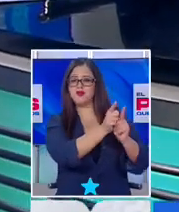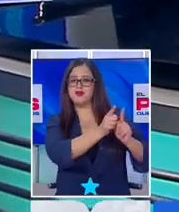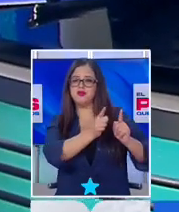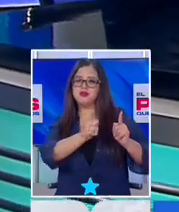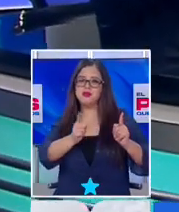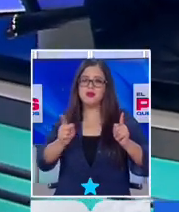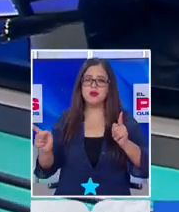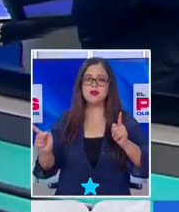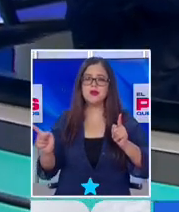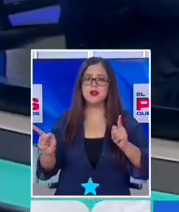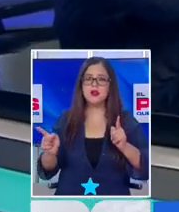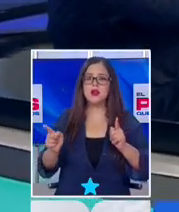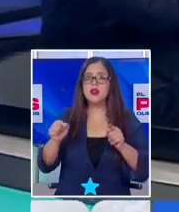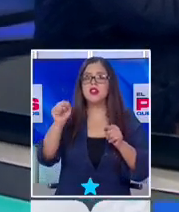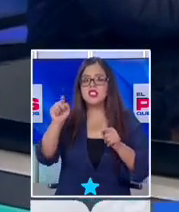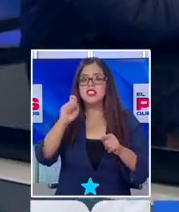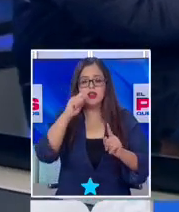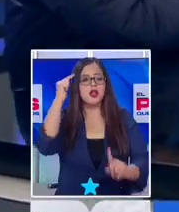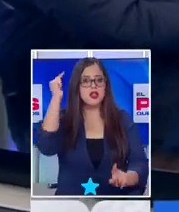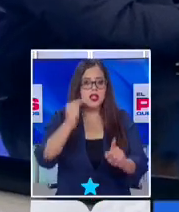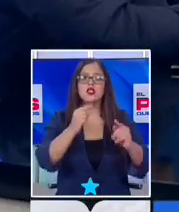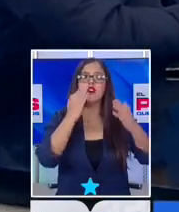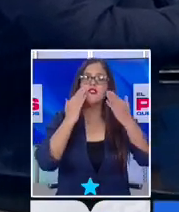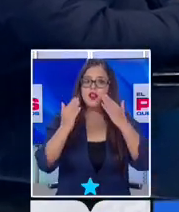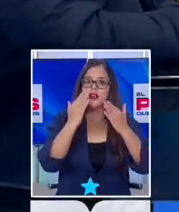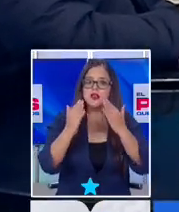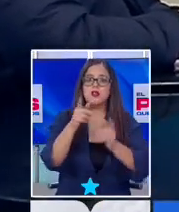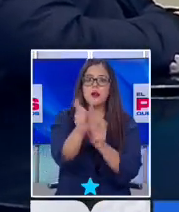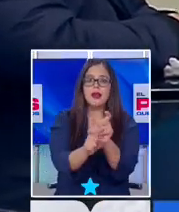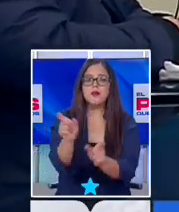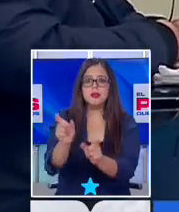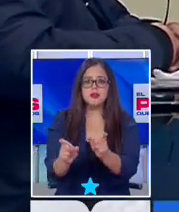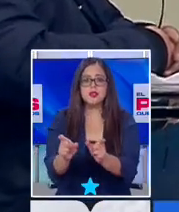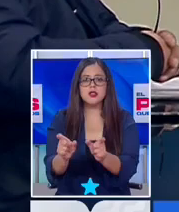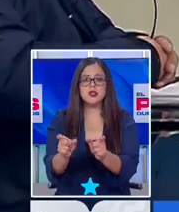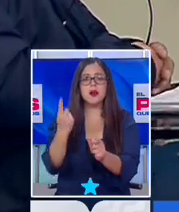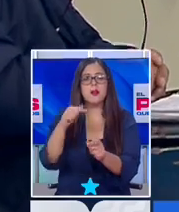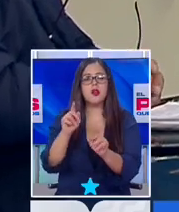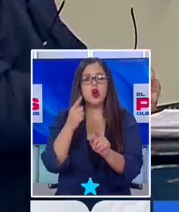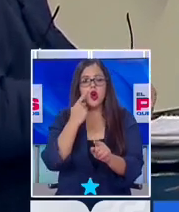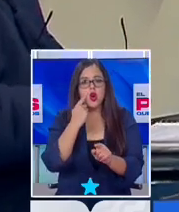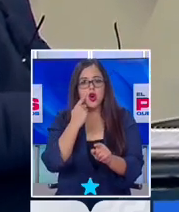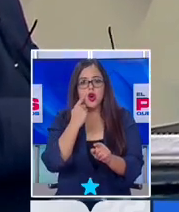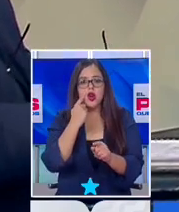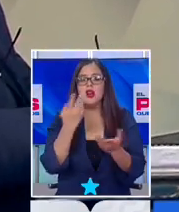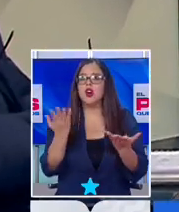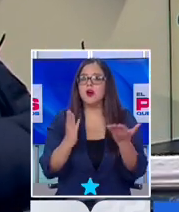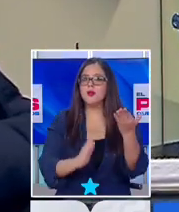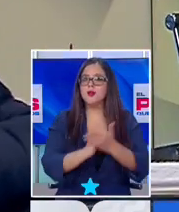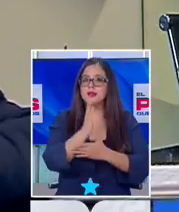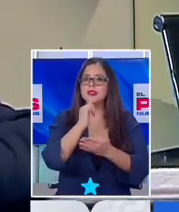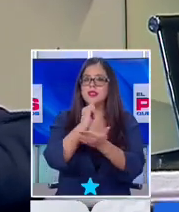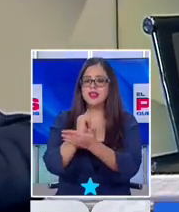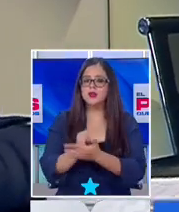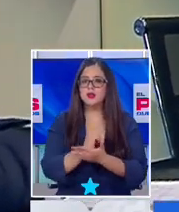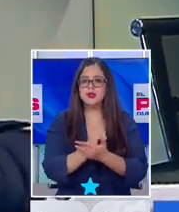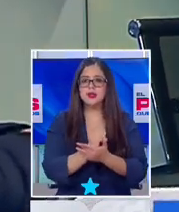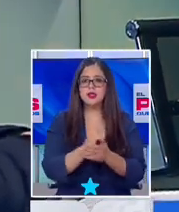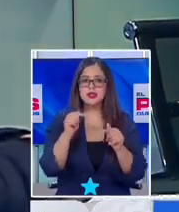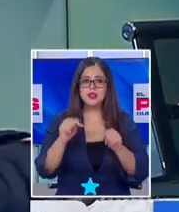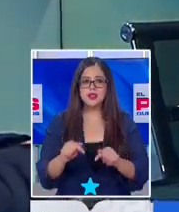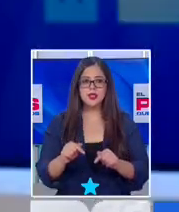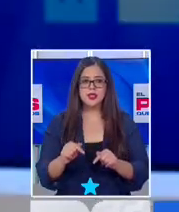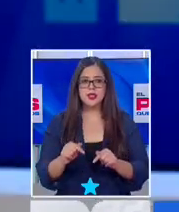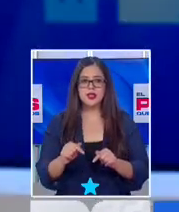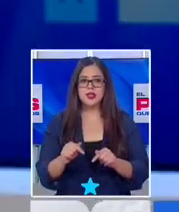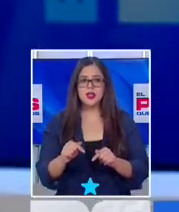exactamente que iban en directo beneficio de la ciudadanía entonces no olvidemos de donde nacen estas instituciones yo creo que acá nosotros